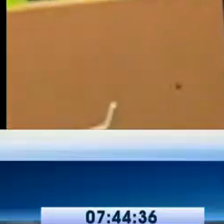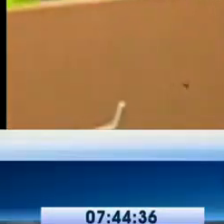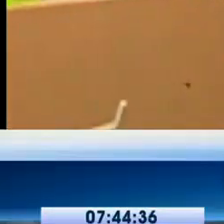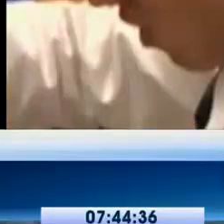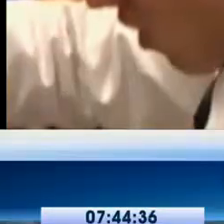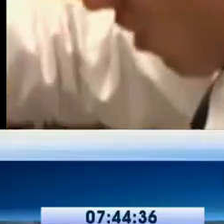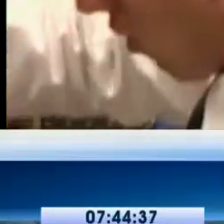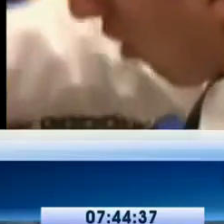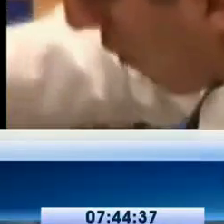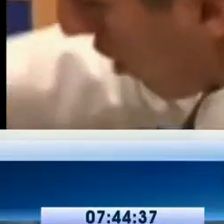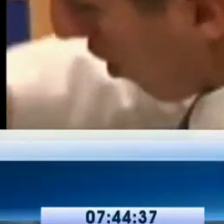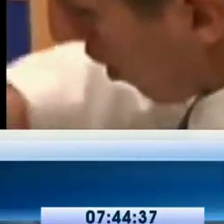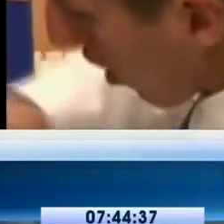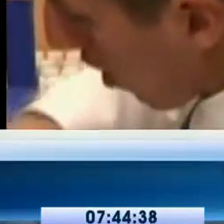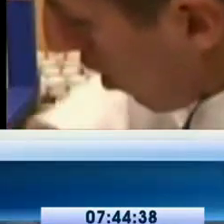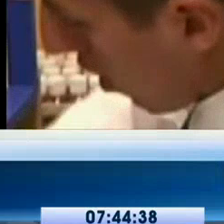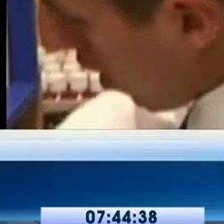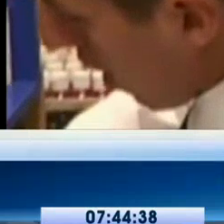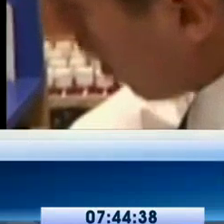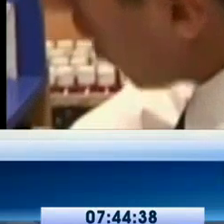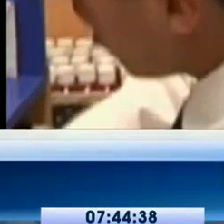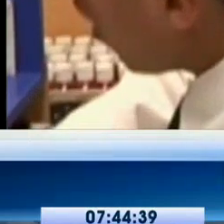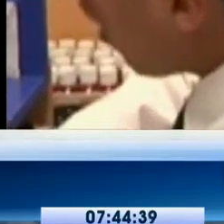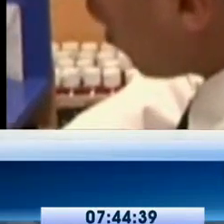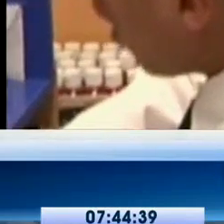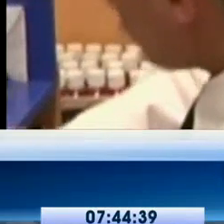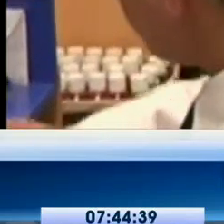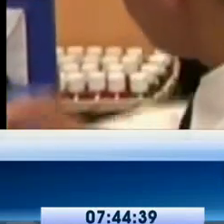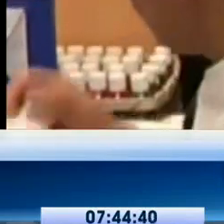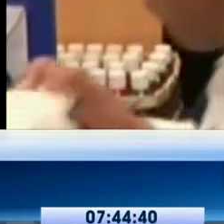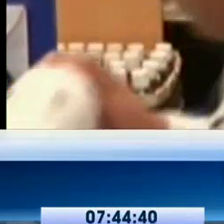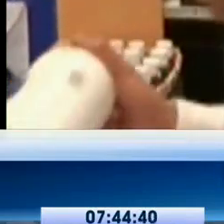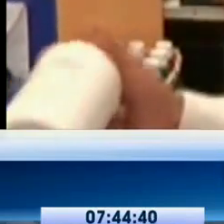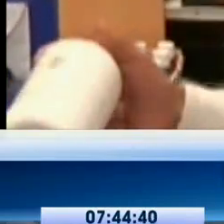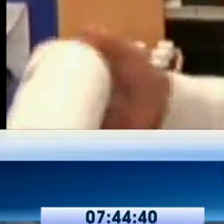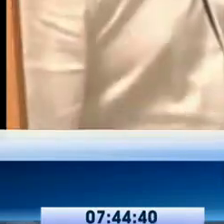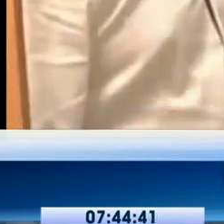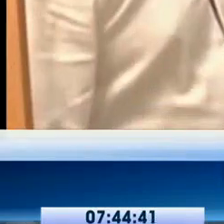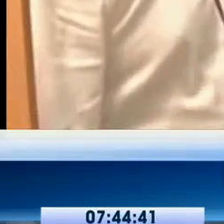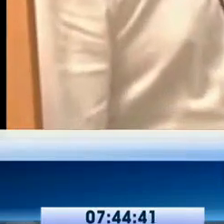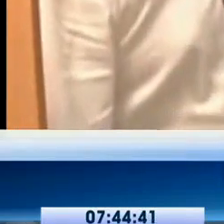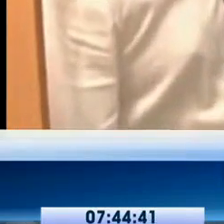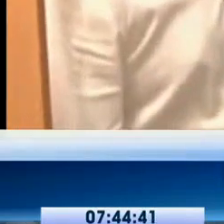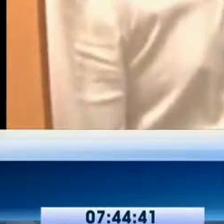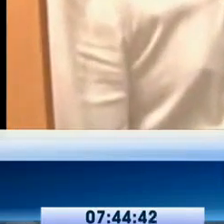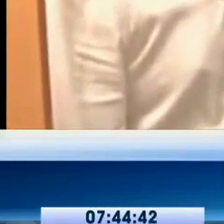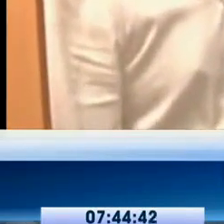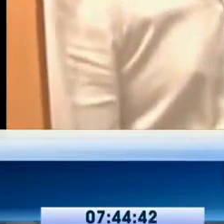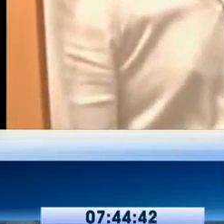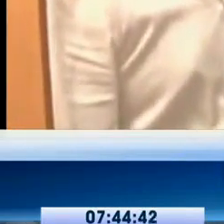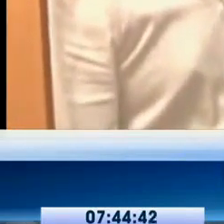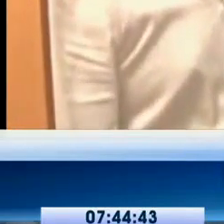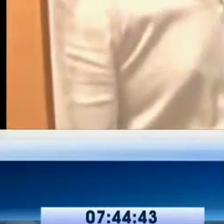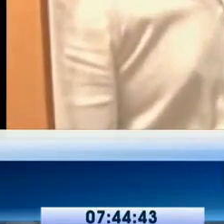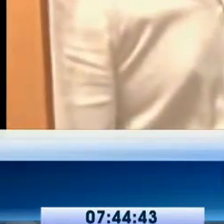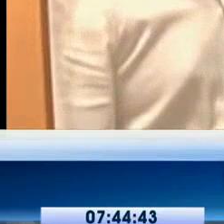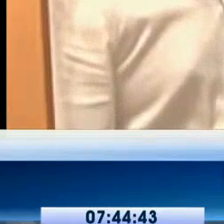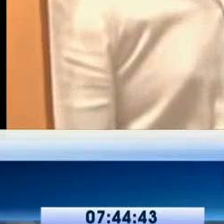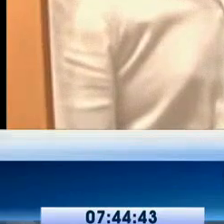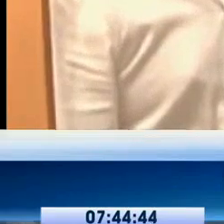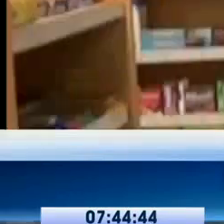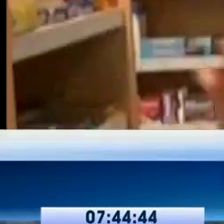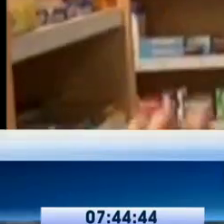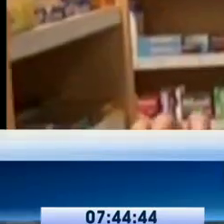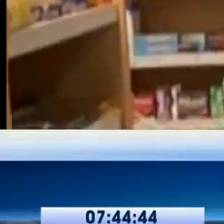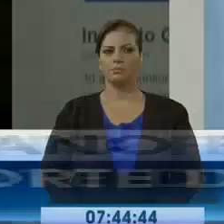ciudadano. ¿Quién arriesgó su integridad para evitar el asalto? Una mujer ha quedado detenida. La tierra